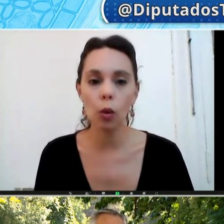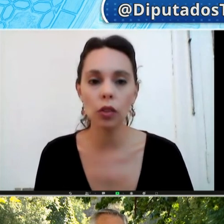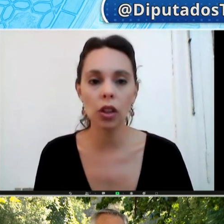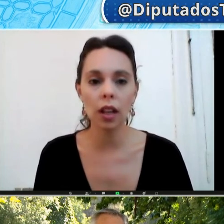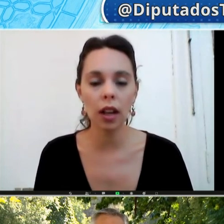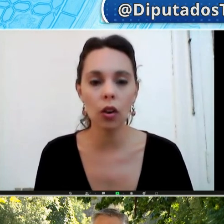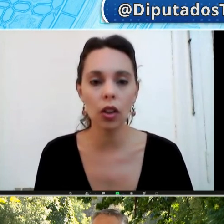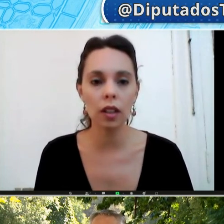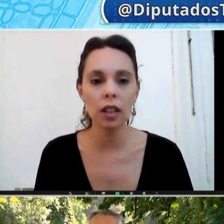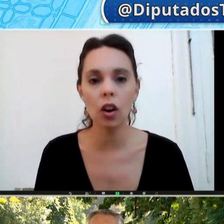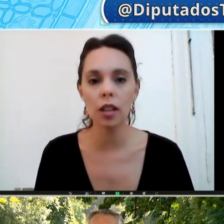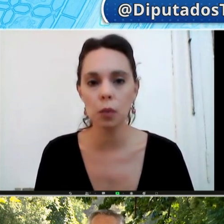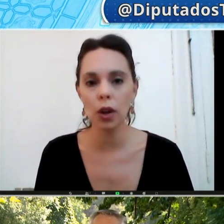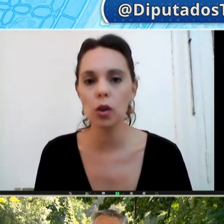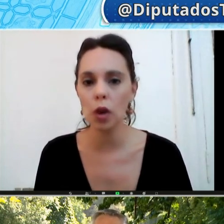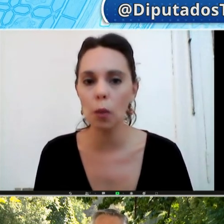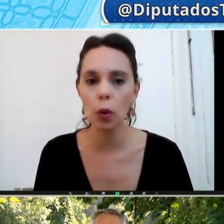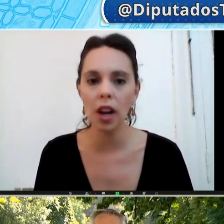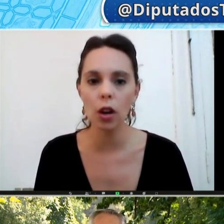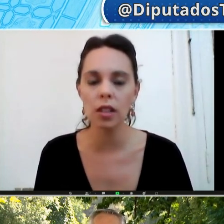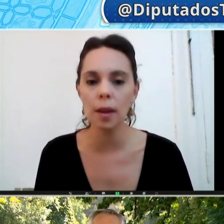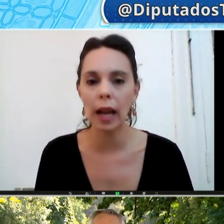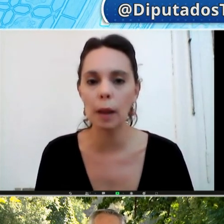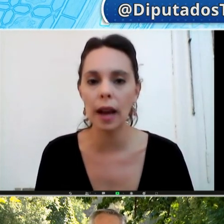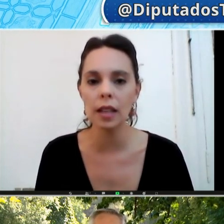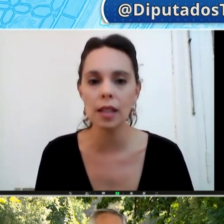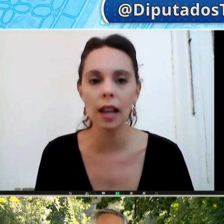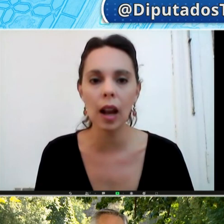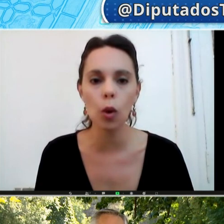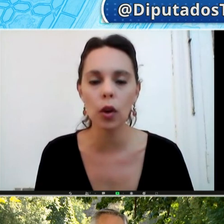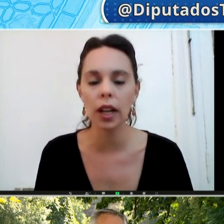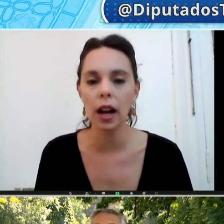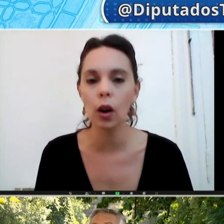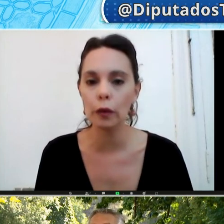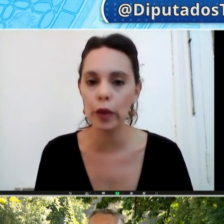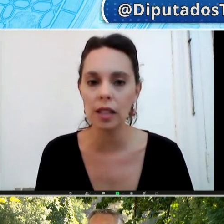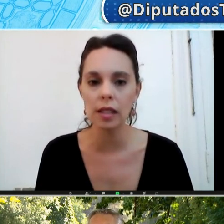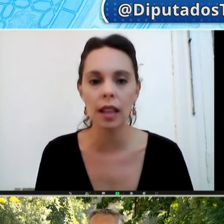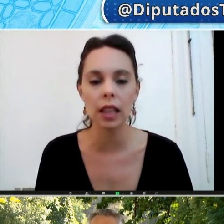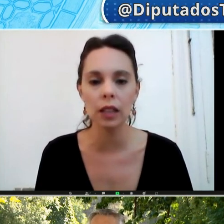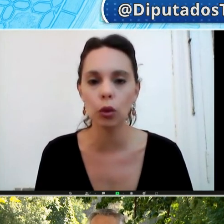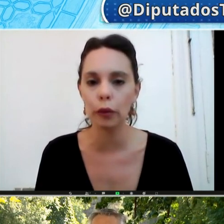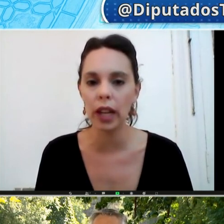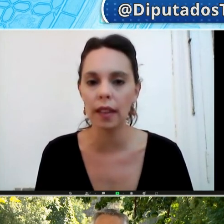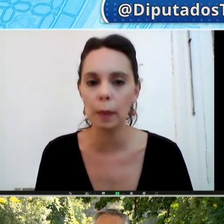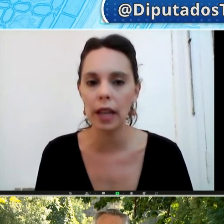una de las cuestiones que hoy dijo es, bueno, es una muy buena noticia para el país, el acuerdo genera confianza dentro y fuera del